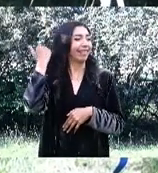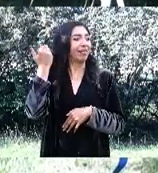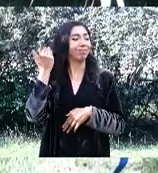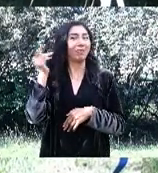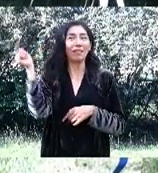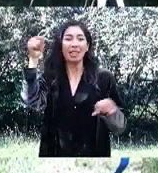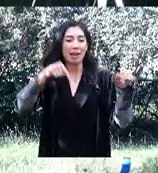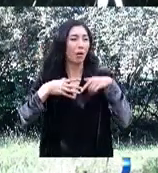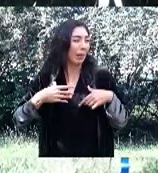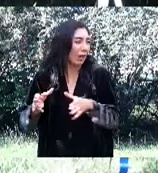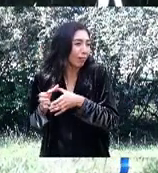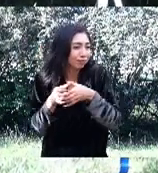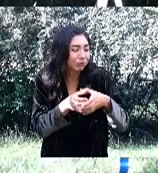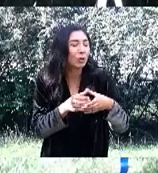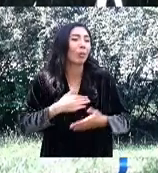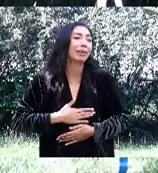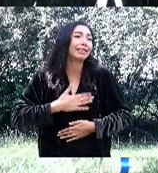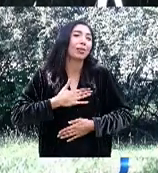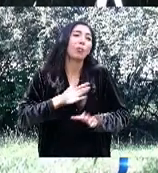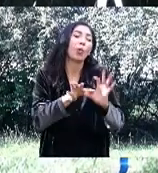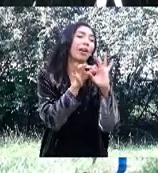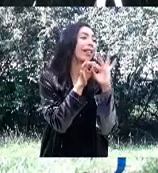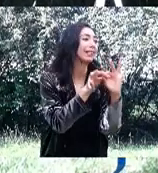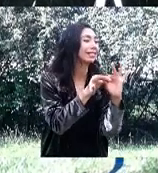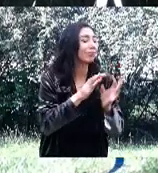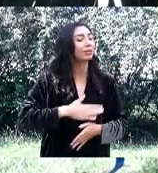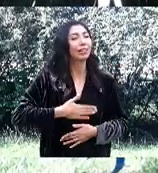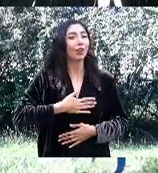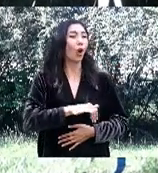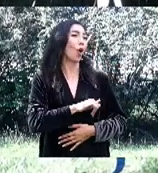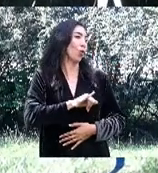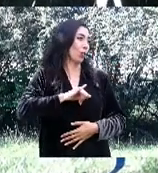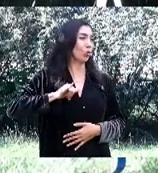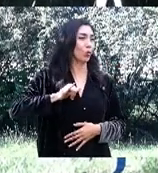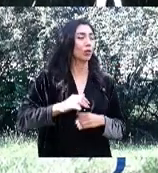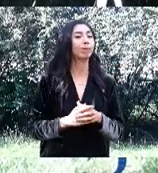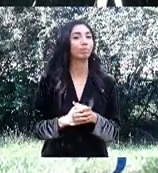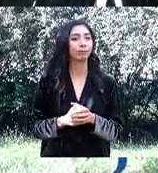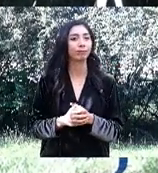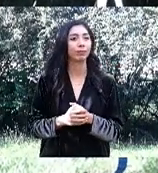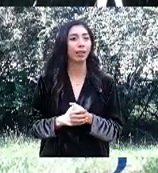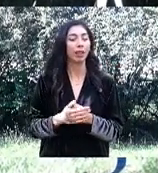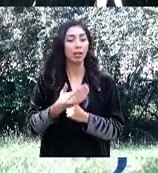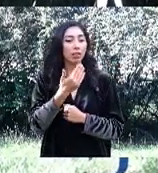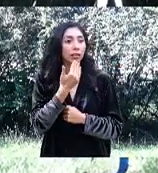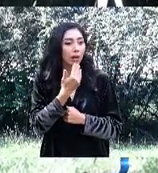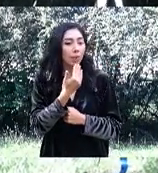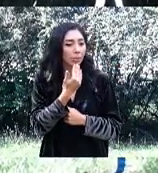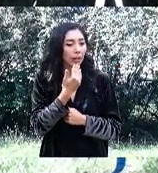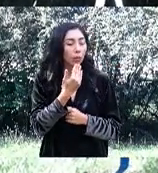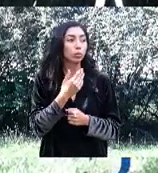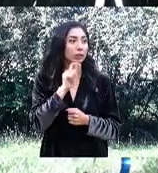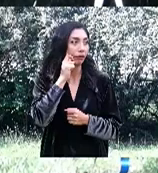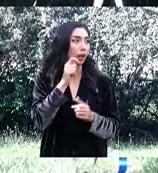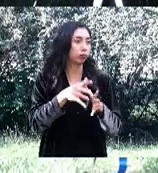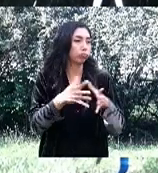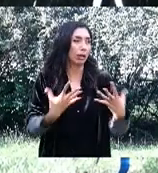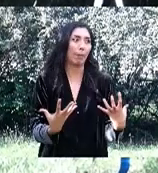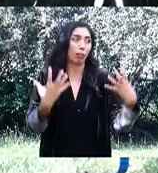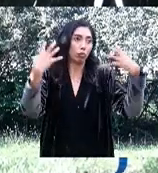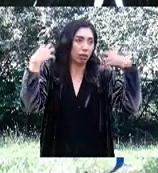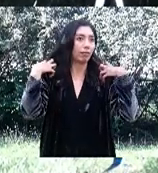sentí muy muy agradecida y muy orgullosa y por lo mismo también con una gran responsabilidad